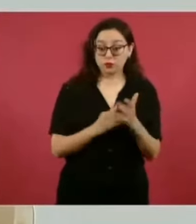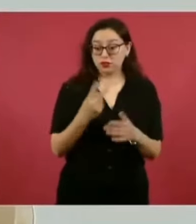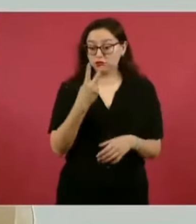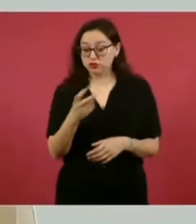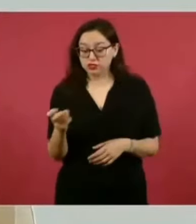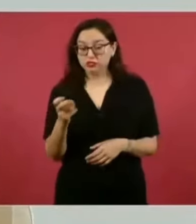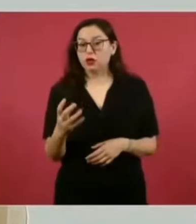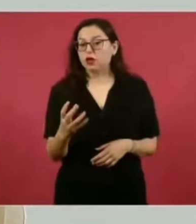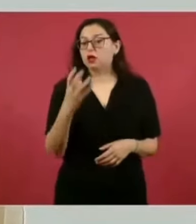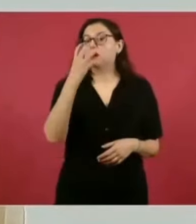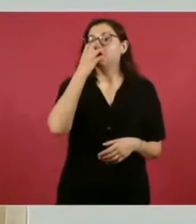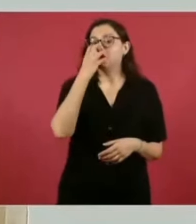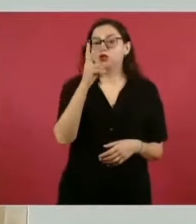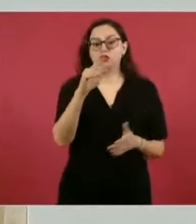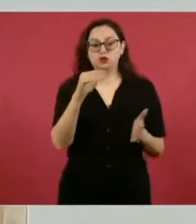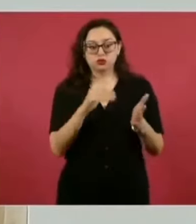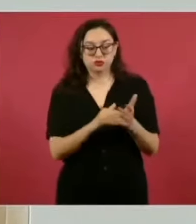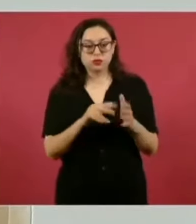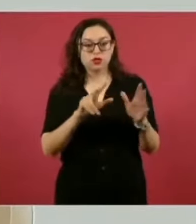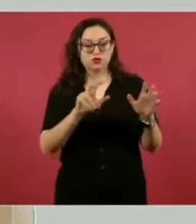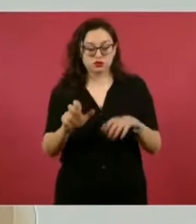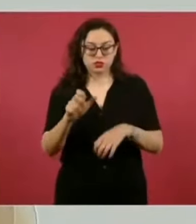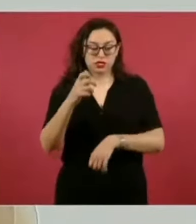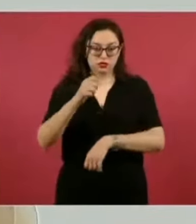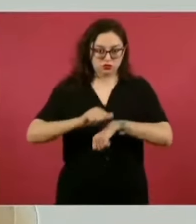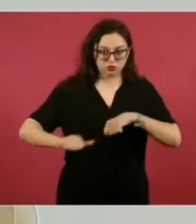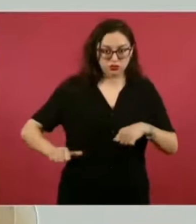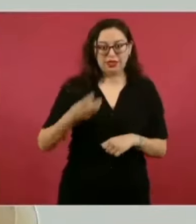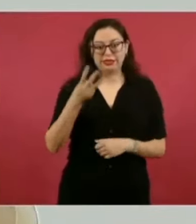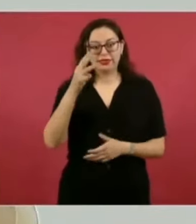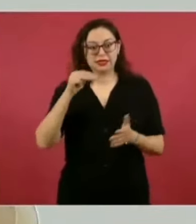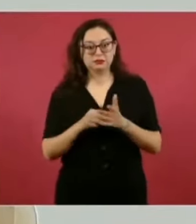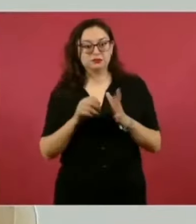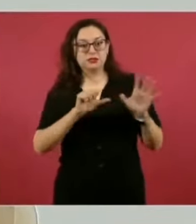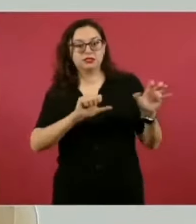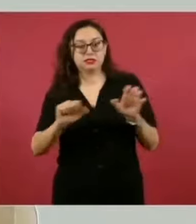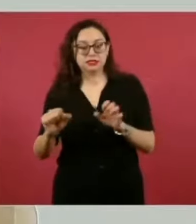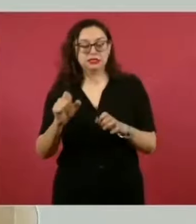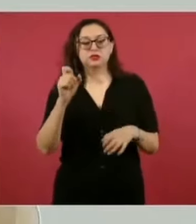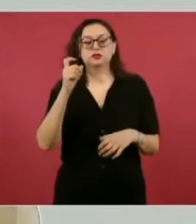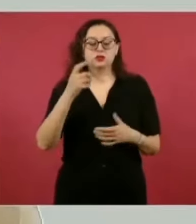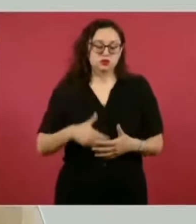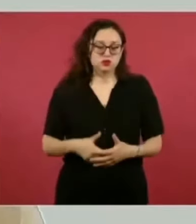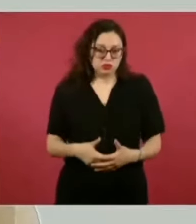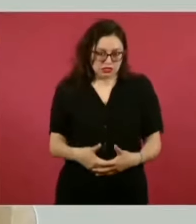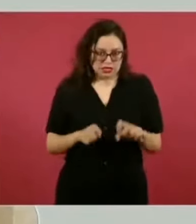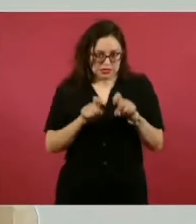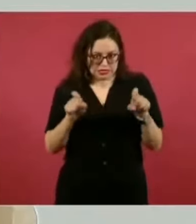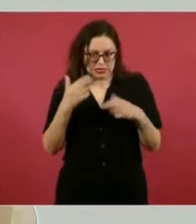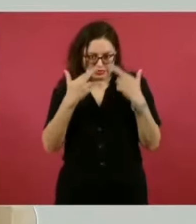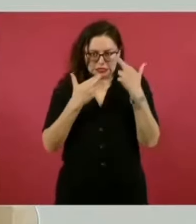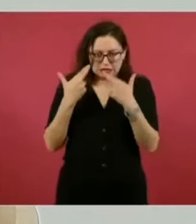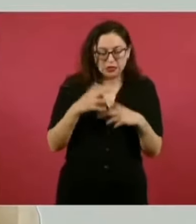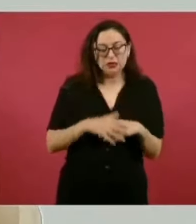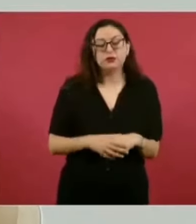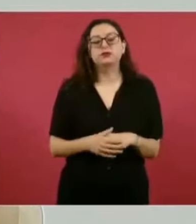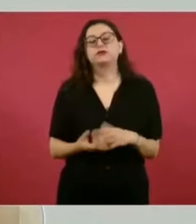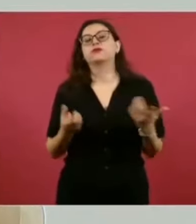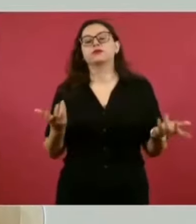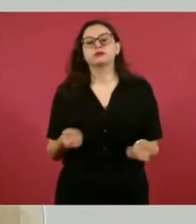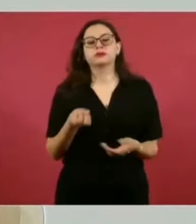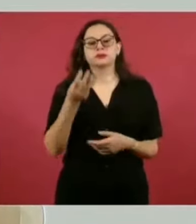anestesiólogos, 2,987 cirujanos, 3,653 ginecólogos, 2,104